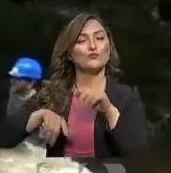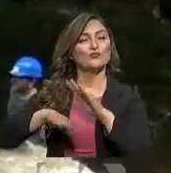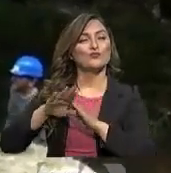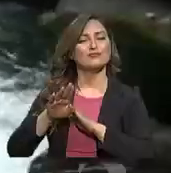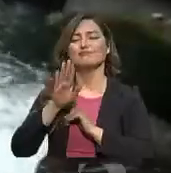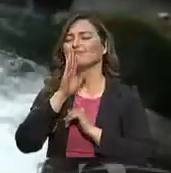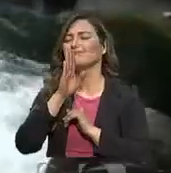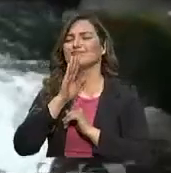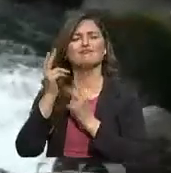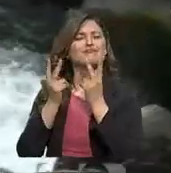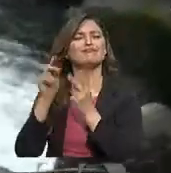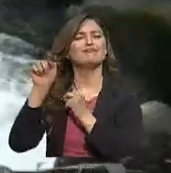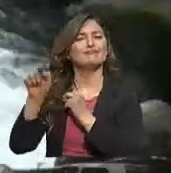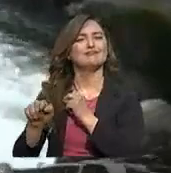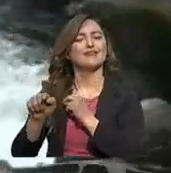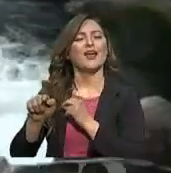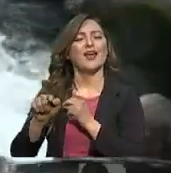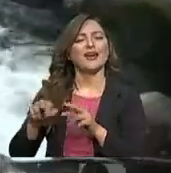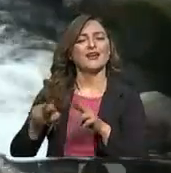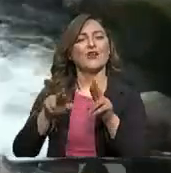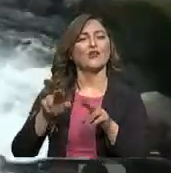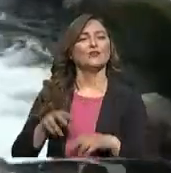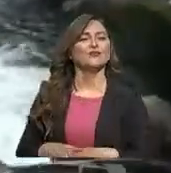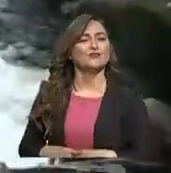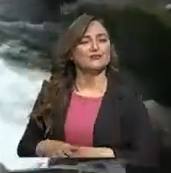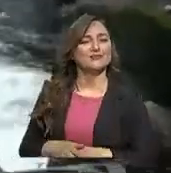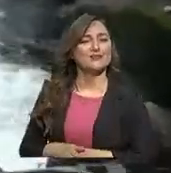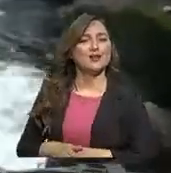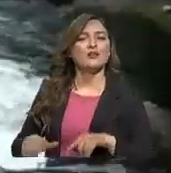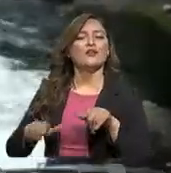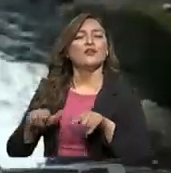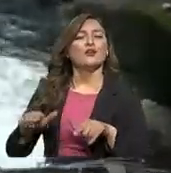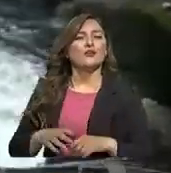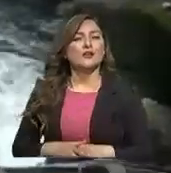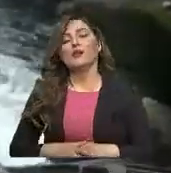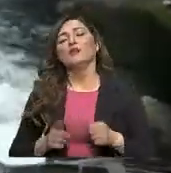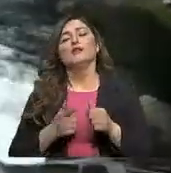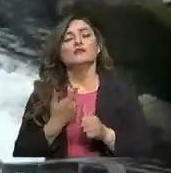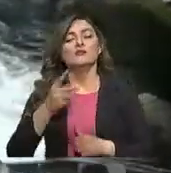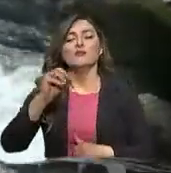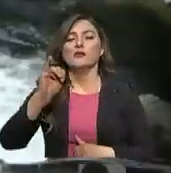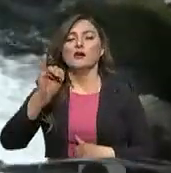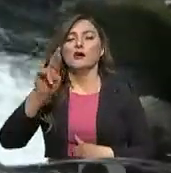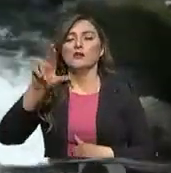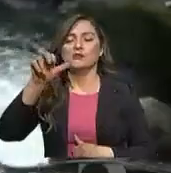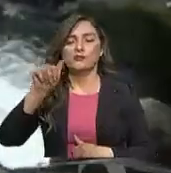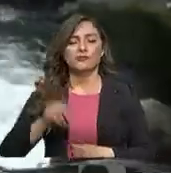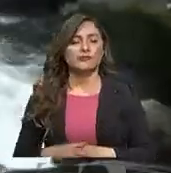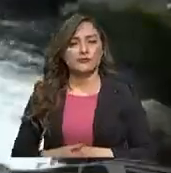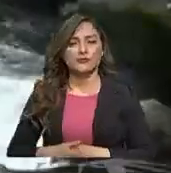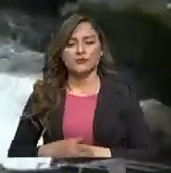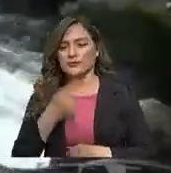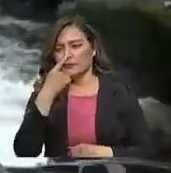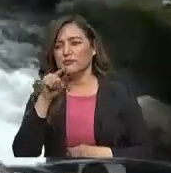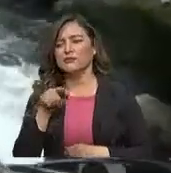debe dejar de visitar son las tinajas del río Ansu. Estas están ubicadas en la cabecera cantonal de Mera. El atractivo está